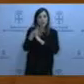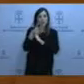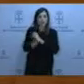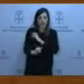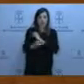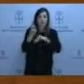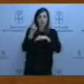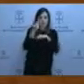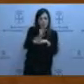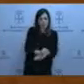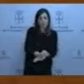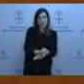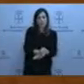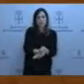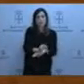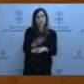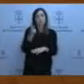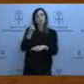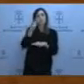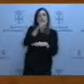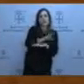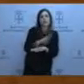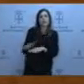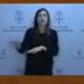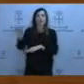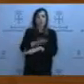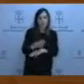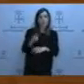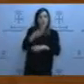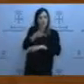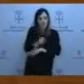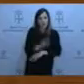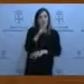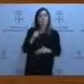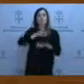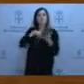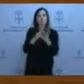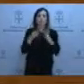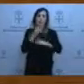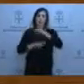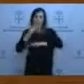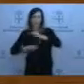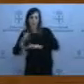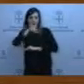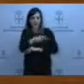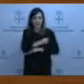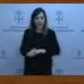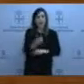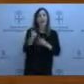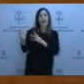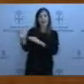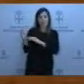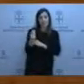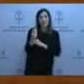a una ayuda proveniente de la Unión Europea, porque el sistema de producción que estamos teniendo aquí necesita ayuda porque sin él,